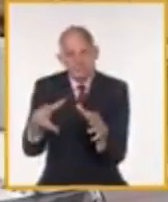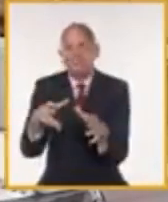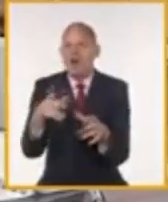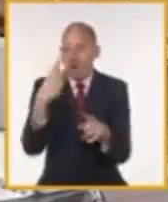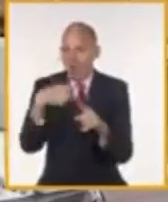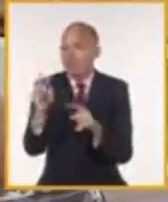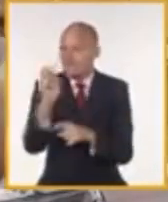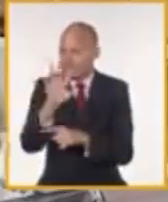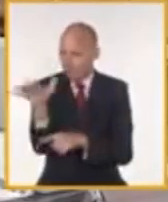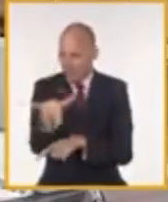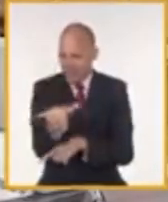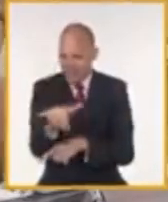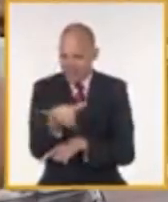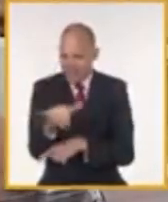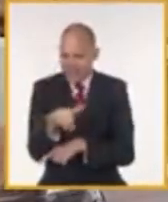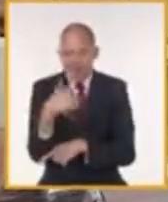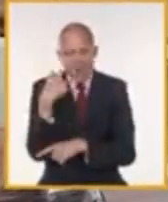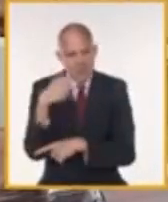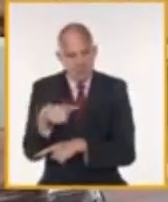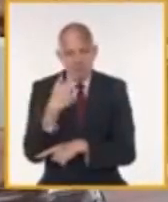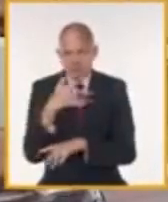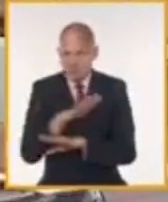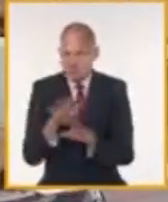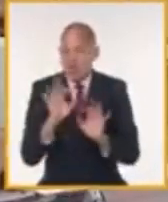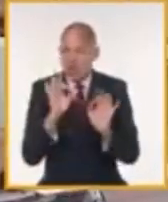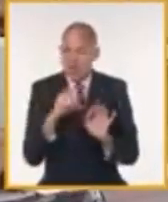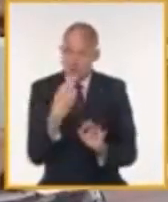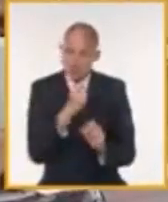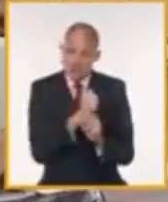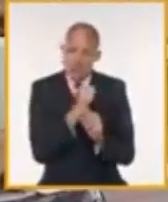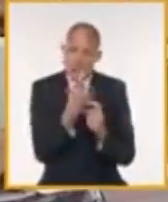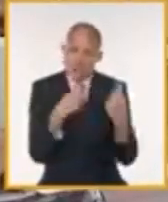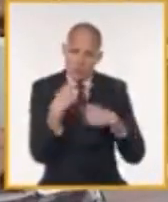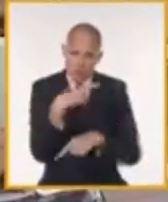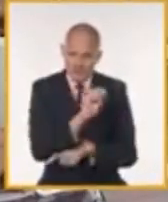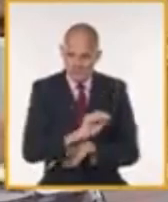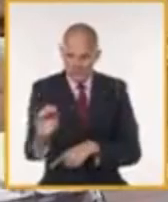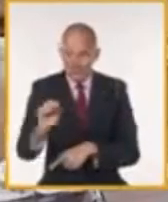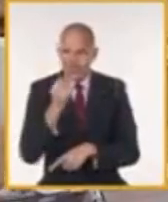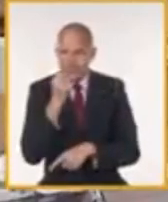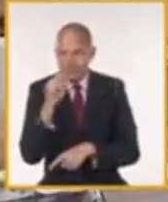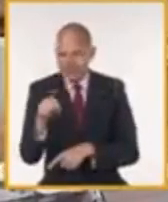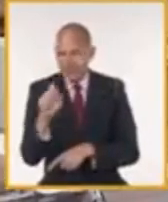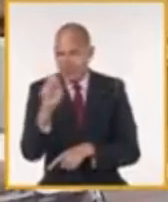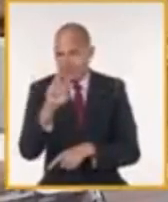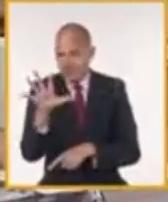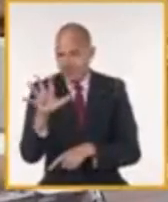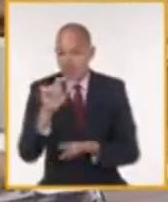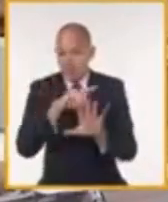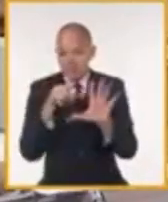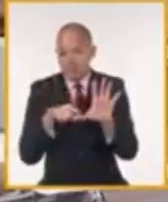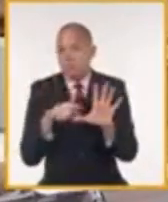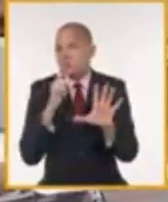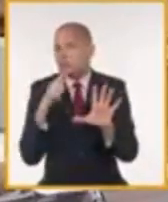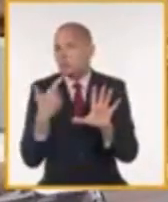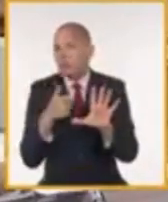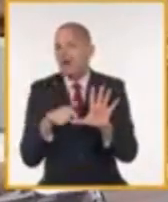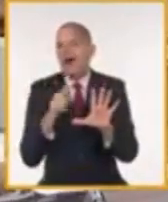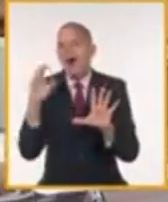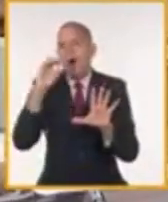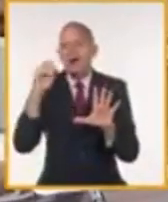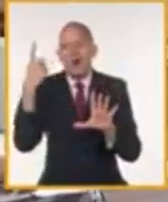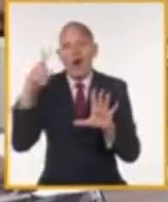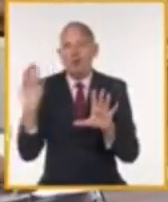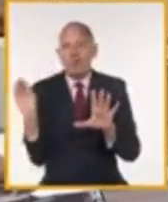estudiantes más, es decir, trabajadores de nuestro sector, pero con la particularidad que de esos 25, 5 provienen de otros organismos que también